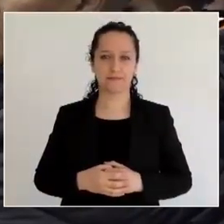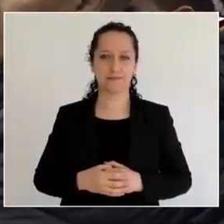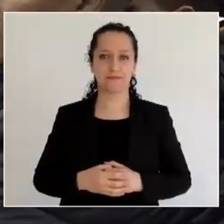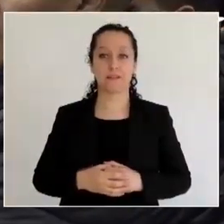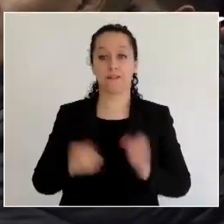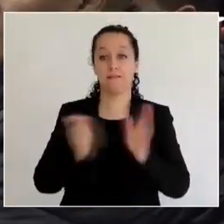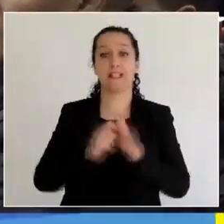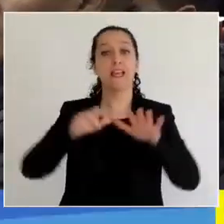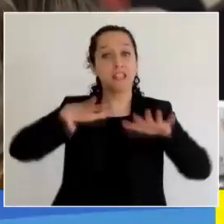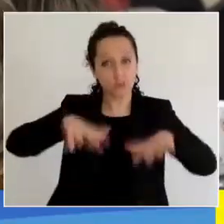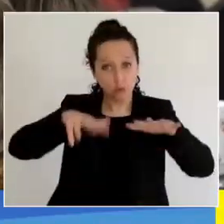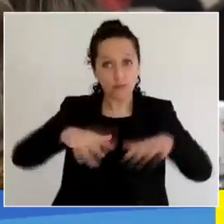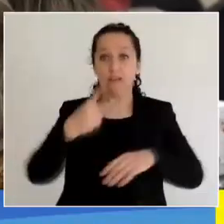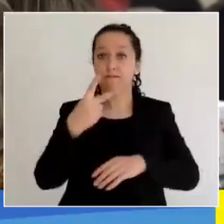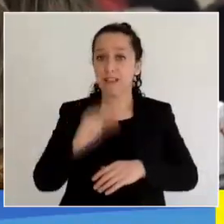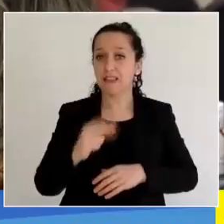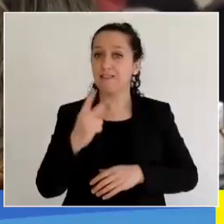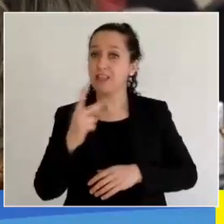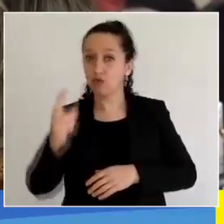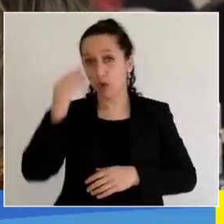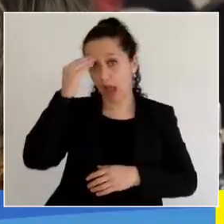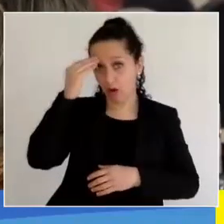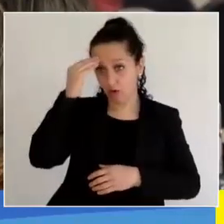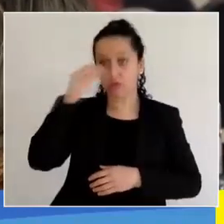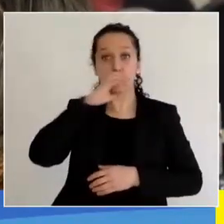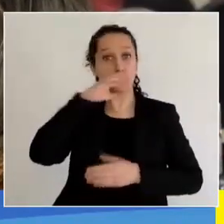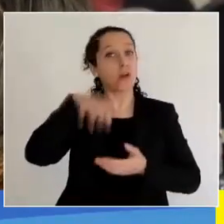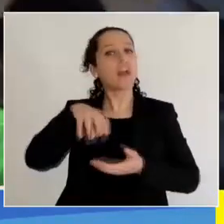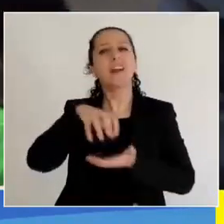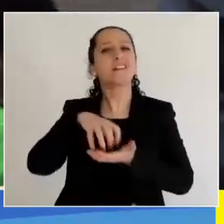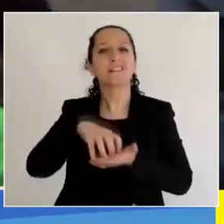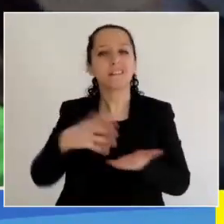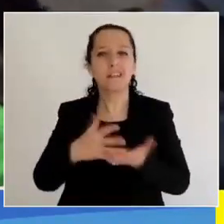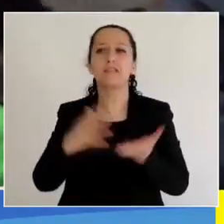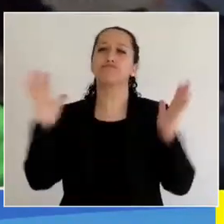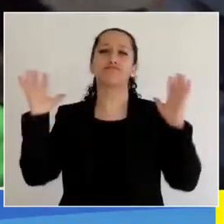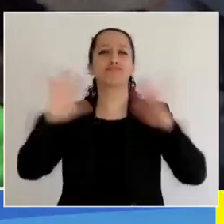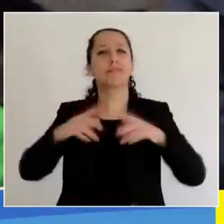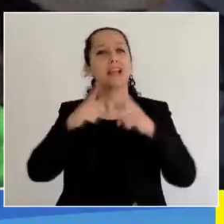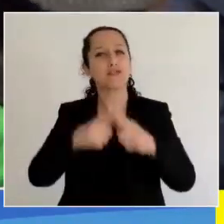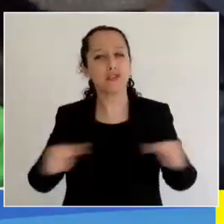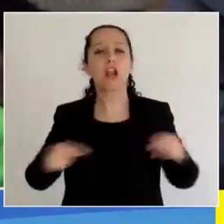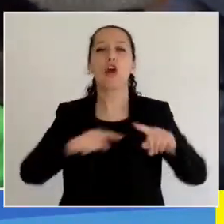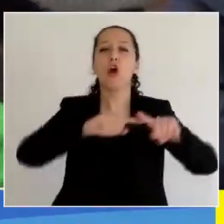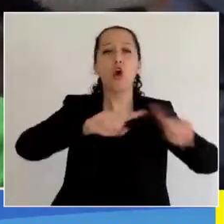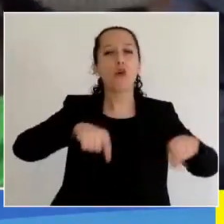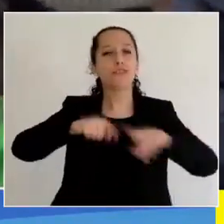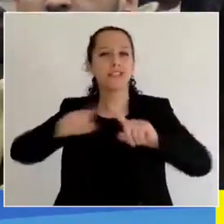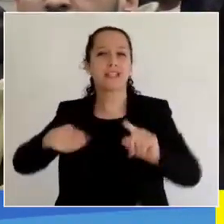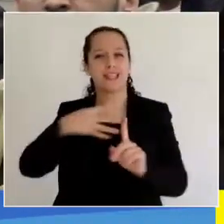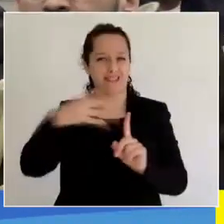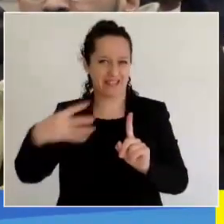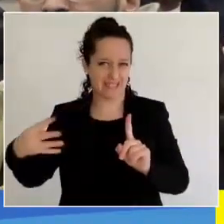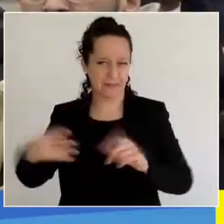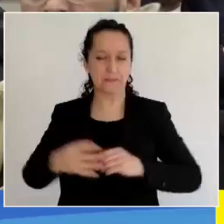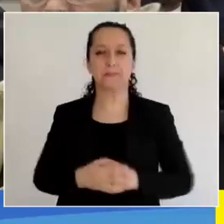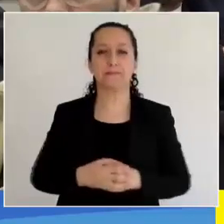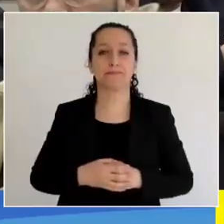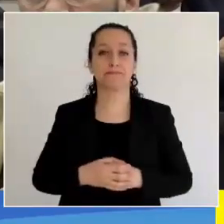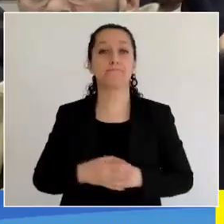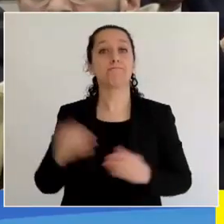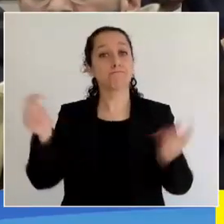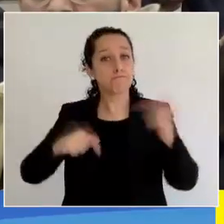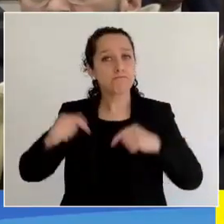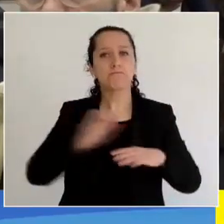Este 19, 20 y 21 de agosto, Concepción fue sede del Encuentro Nacional de Oficinas Municipales de Diversidad, con la participación